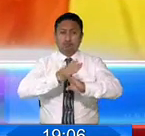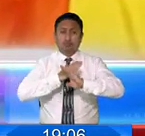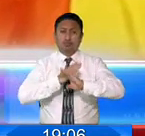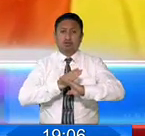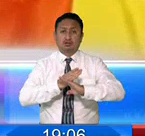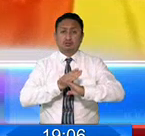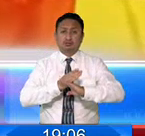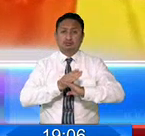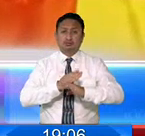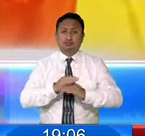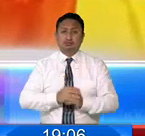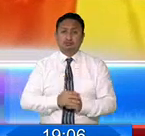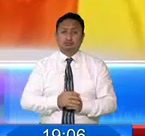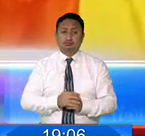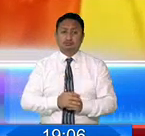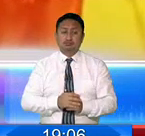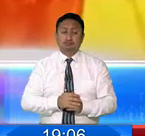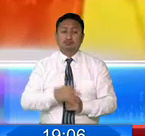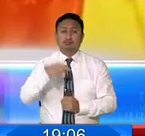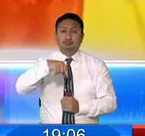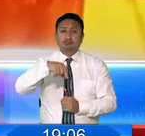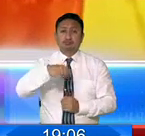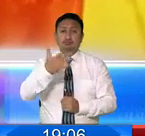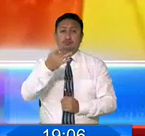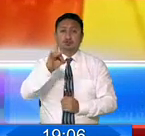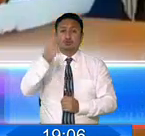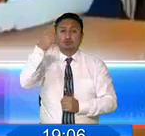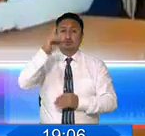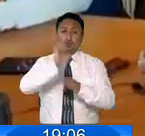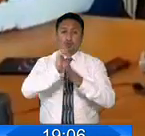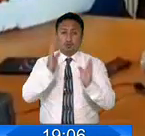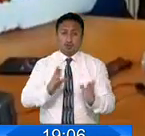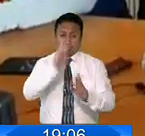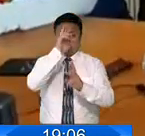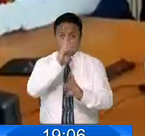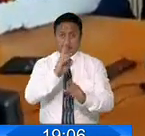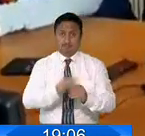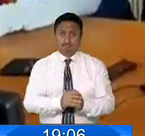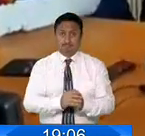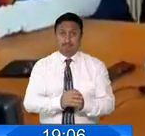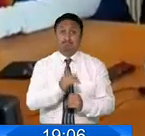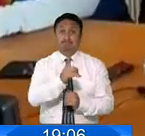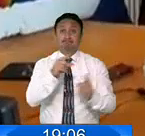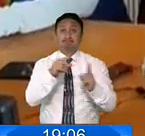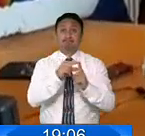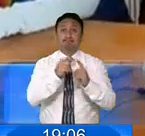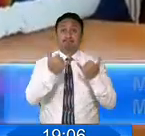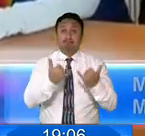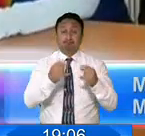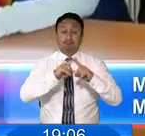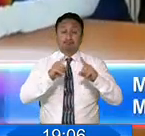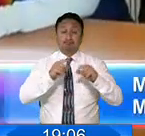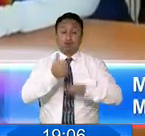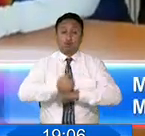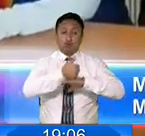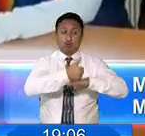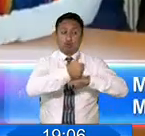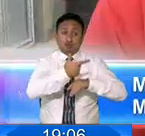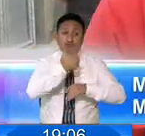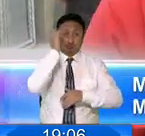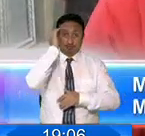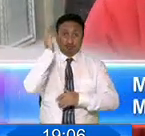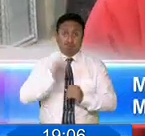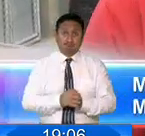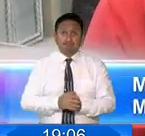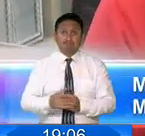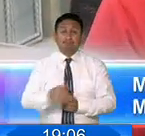para defender los intereses de 18 millones de ecuatorianos. Son aquellas palabras que generaron reacción en diferentes autoridades locales. En concreto del alcalde